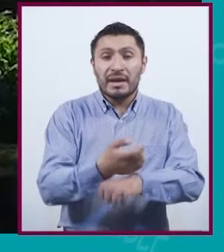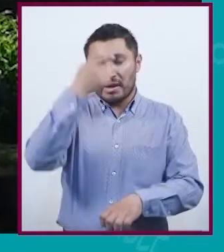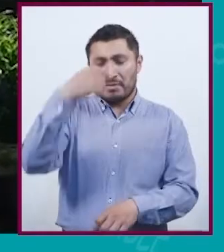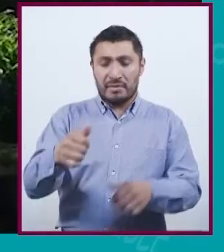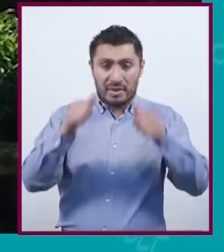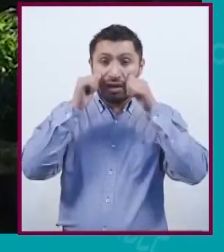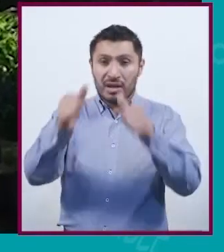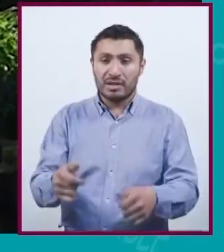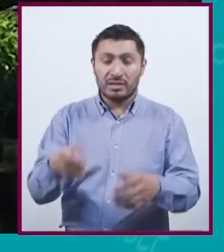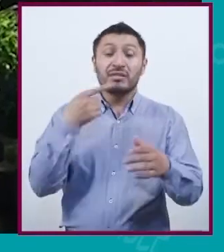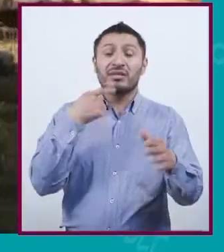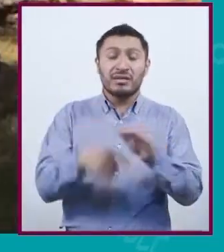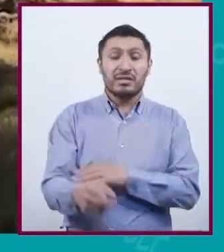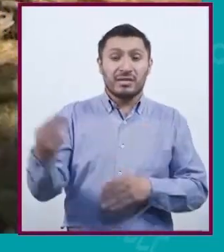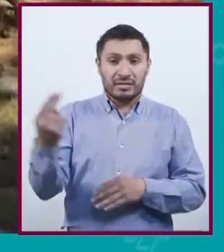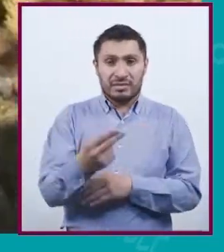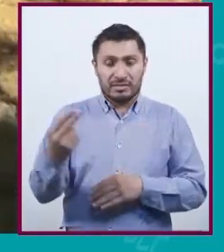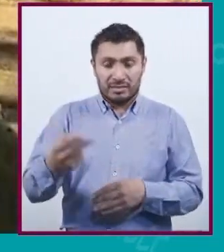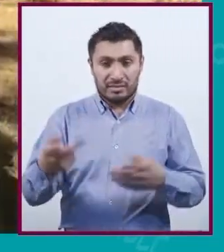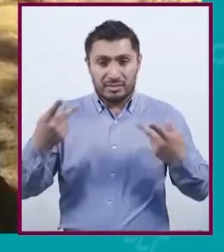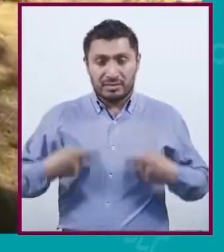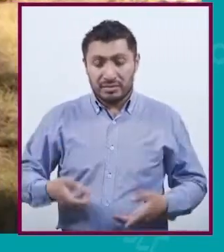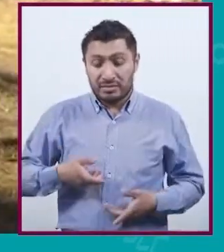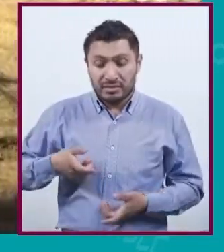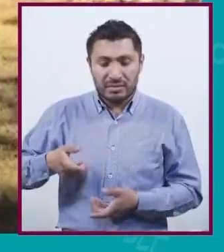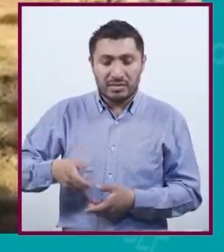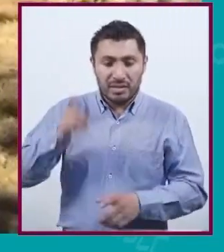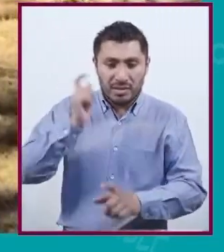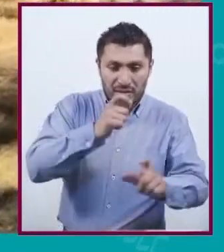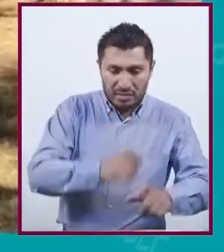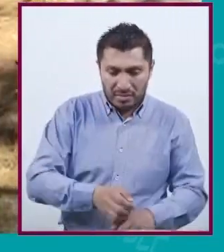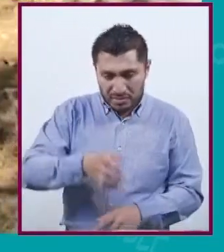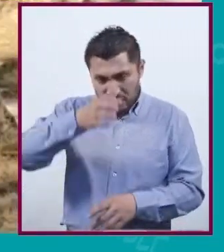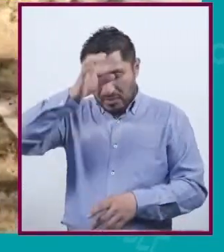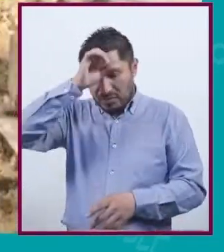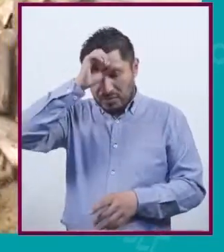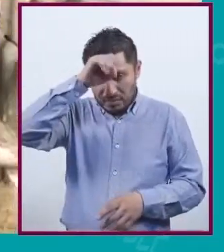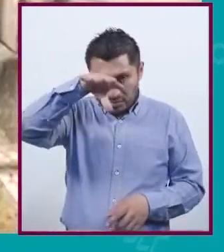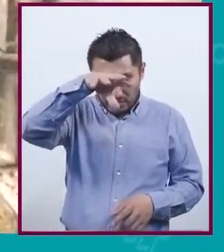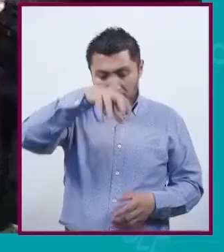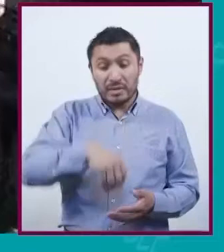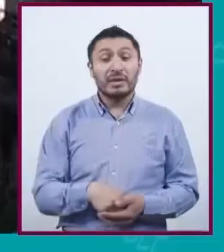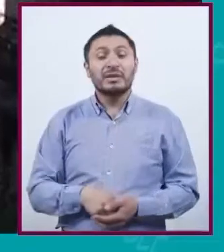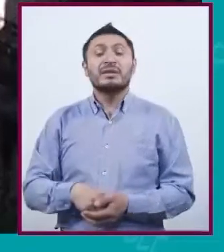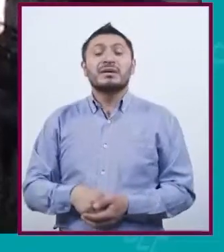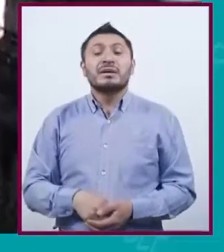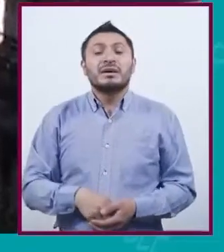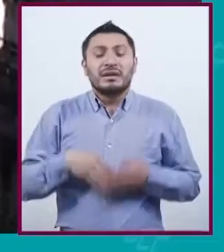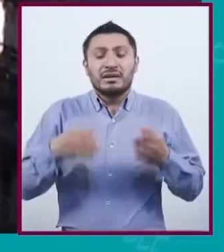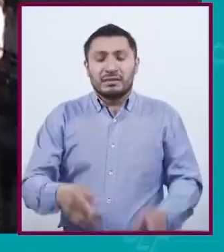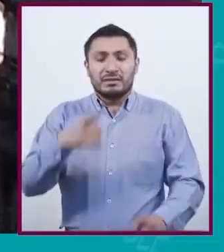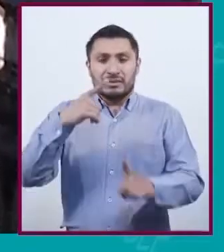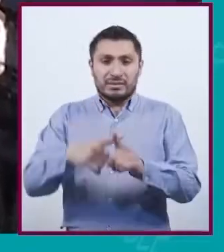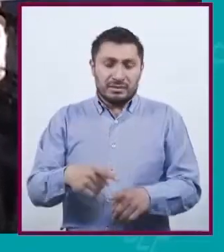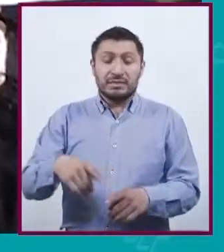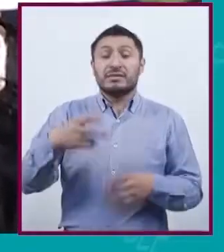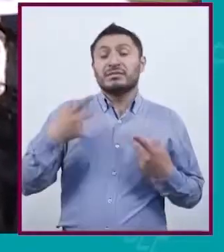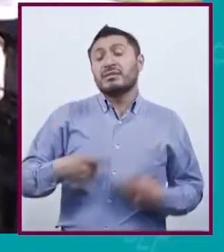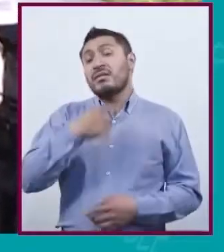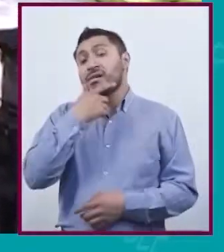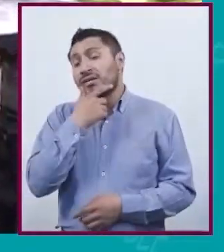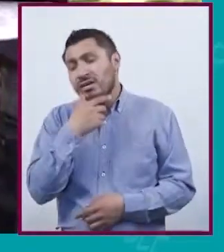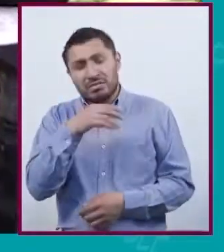mineros ingleses que llegaron a esta zona. De manera general, las tumbas que pertenecen a ingleses o sus descendientes